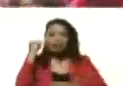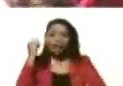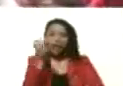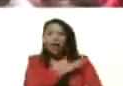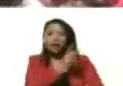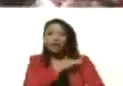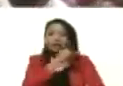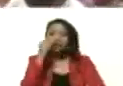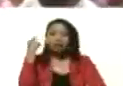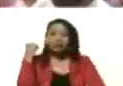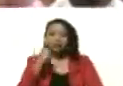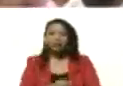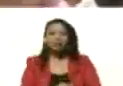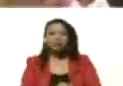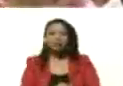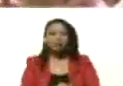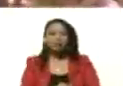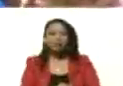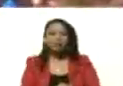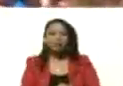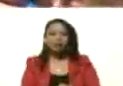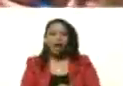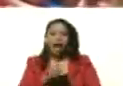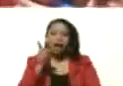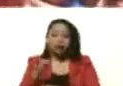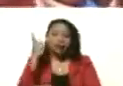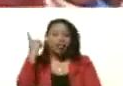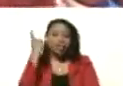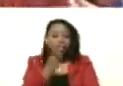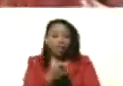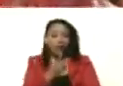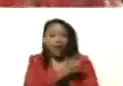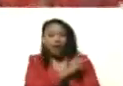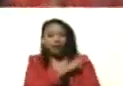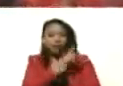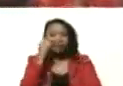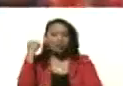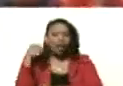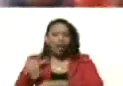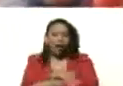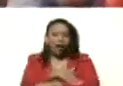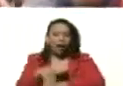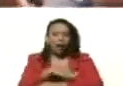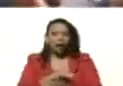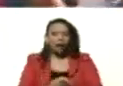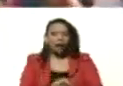y jefas, es lo más correcto, jefes y jefas de calle.